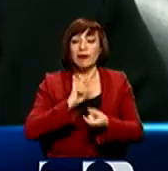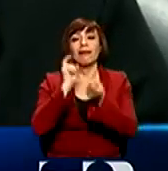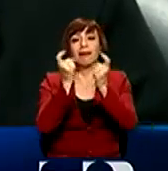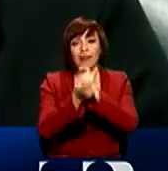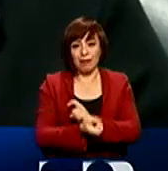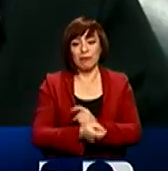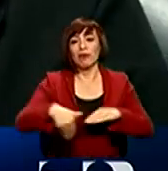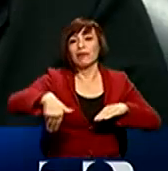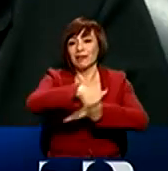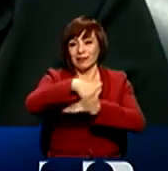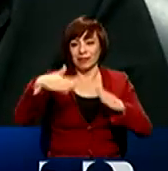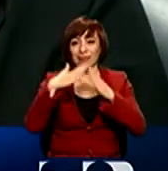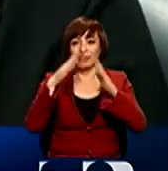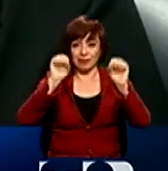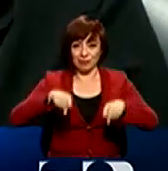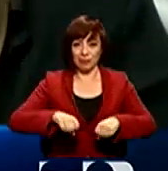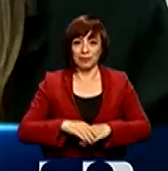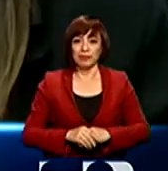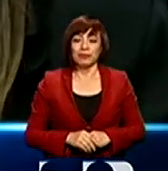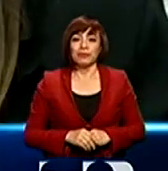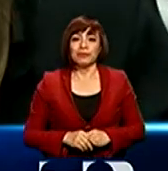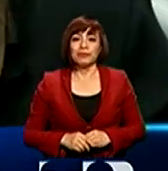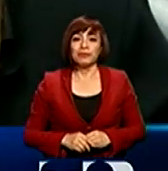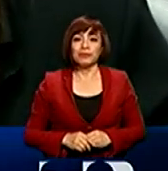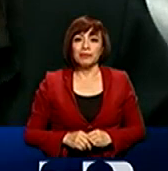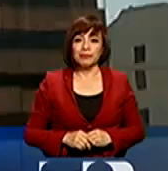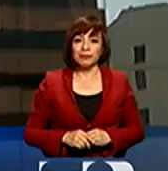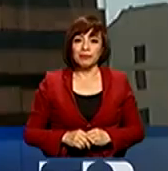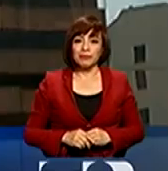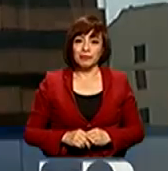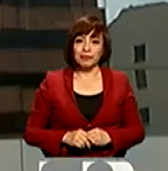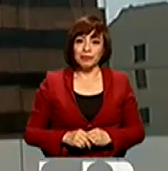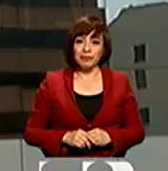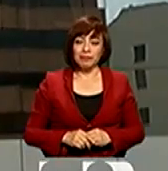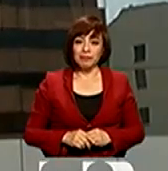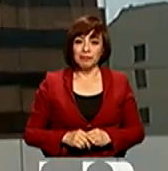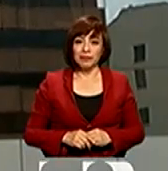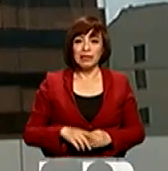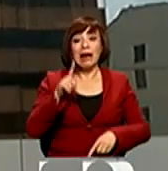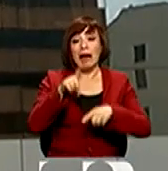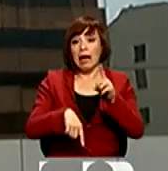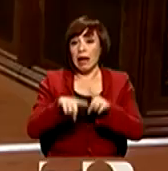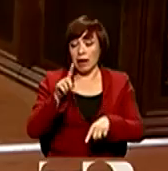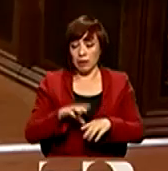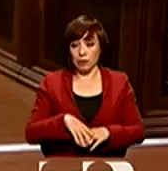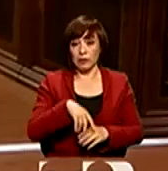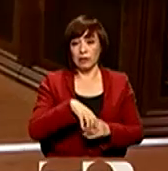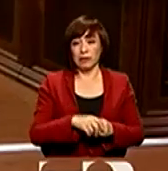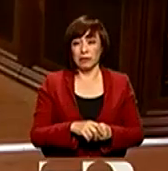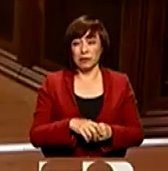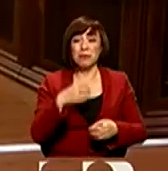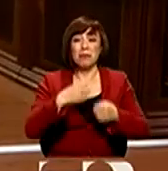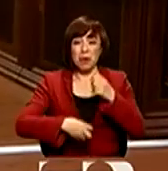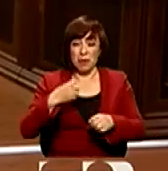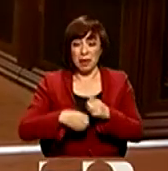domicilio que no eran de conformidad con lo declarado. Y sostiene que casos como este se presentaron en 23 de